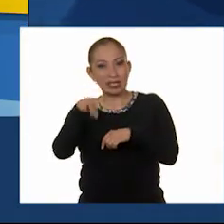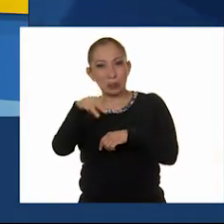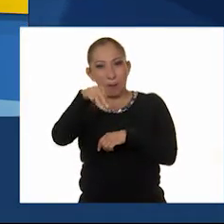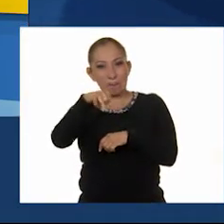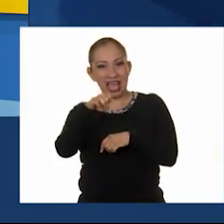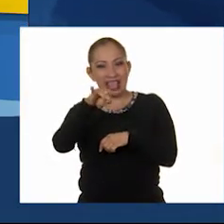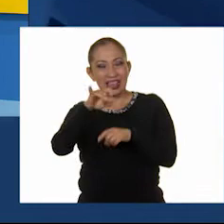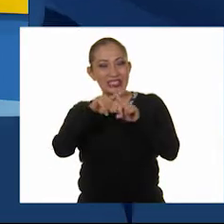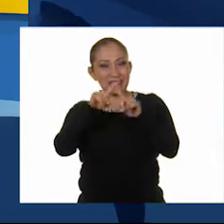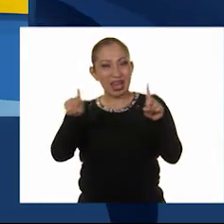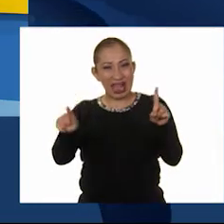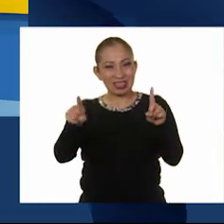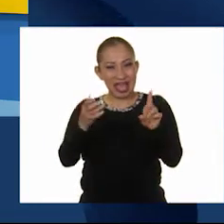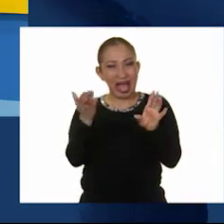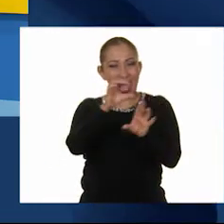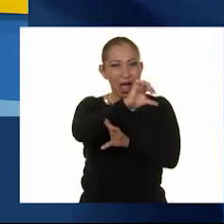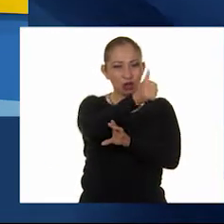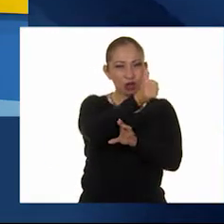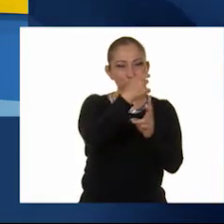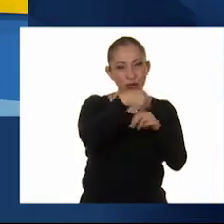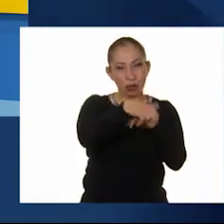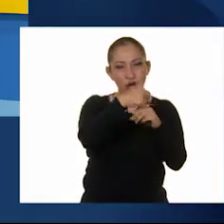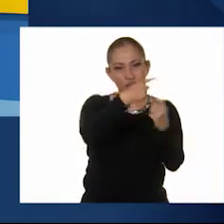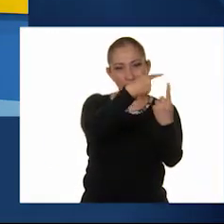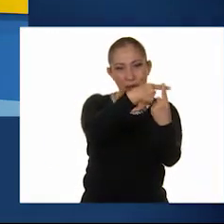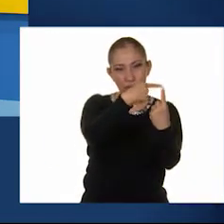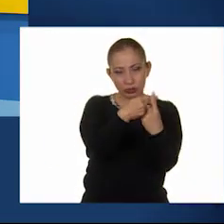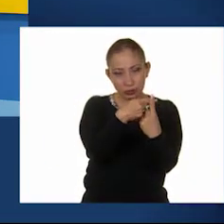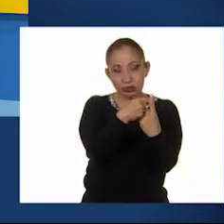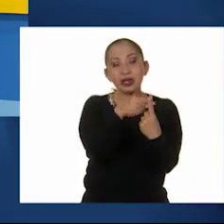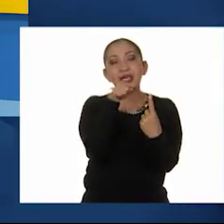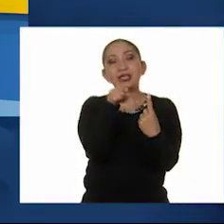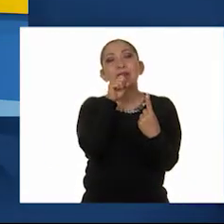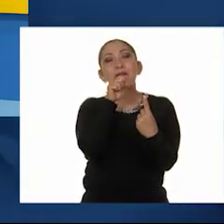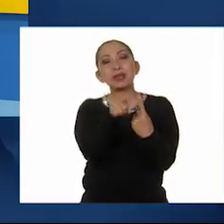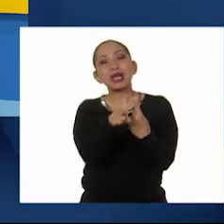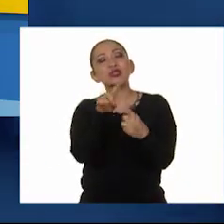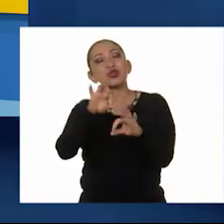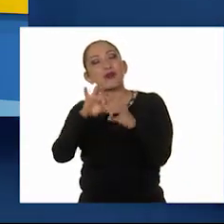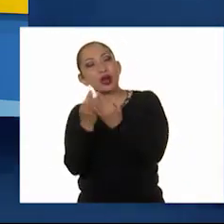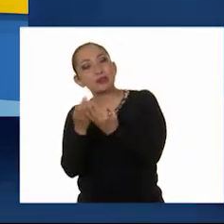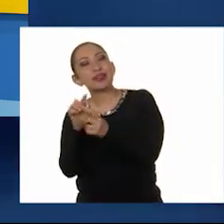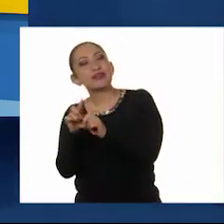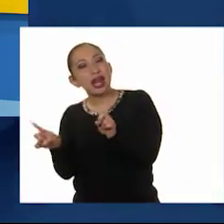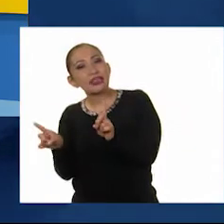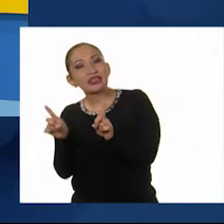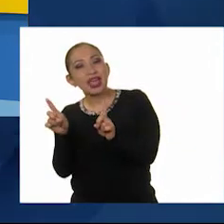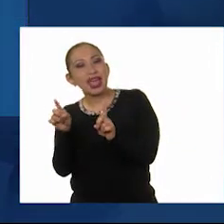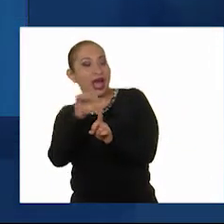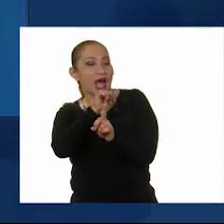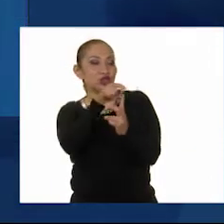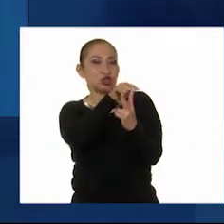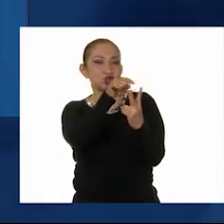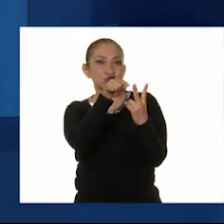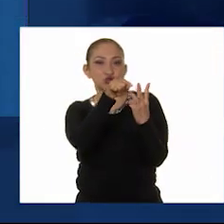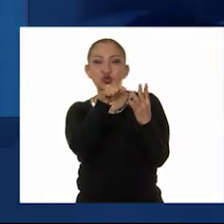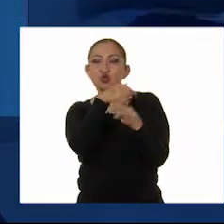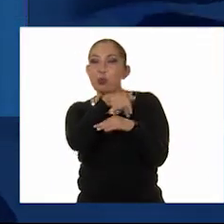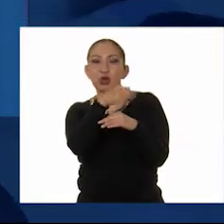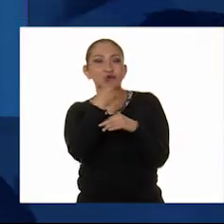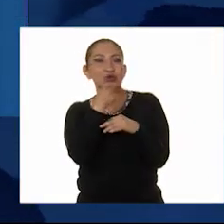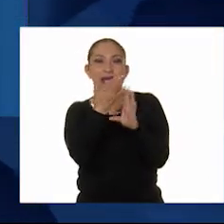que es distinto a los valores de los datos y también es una forma distinta que los datos. Ya veo.